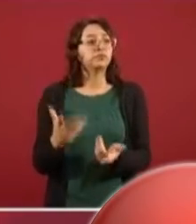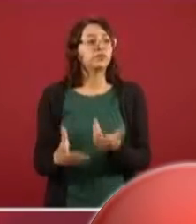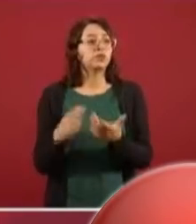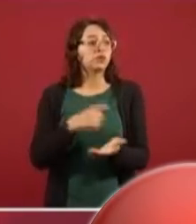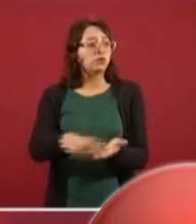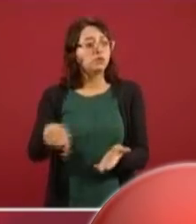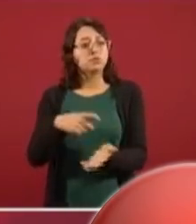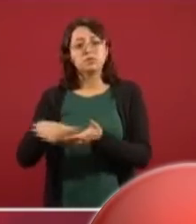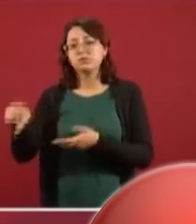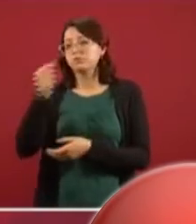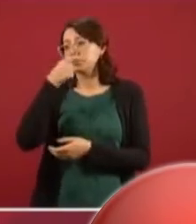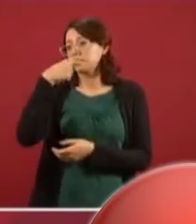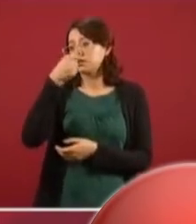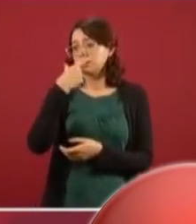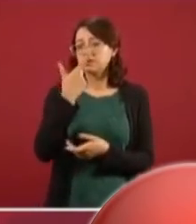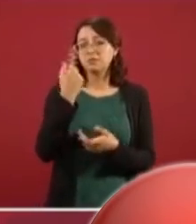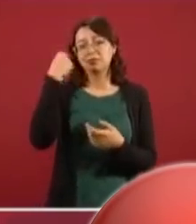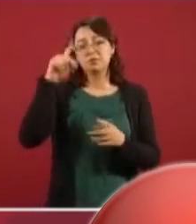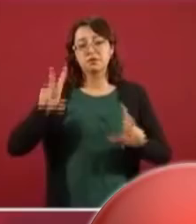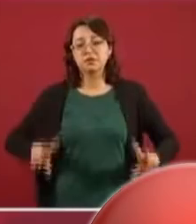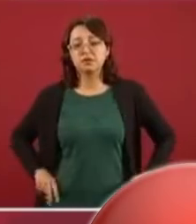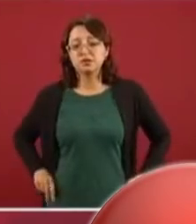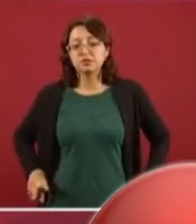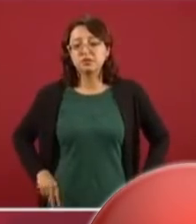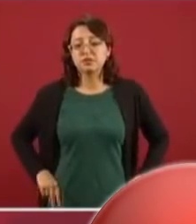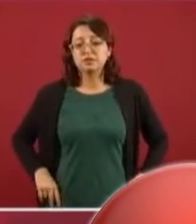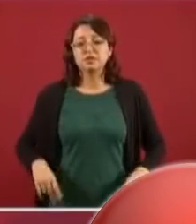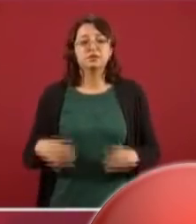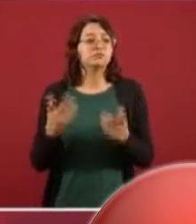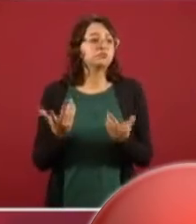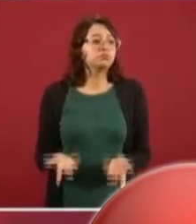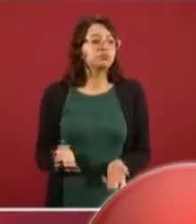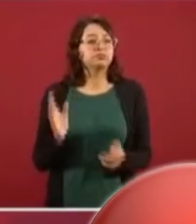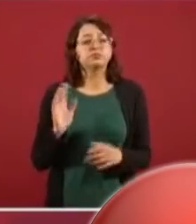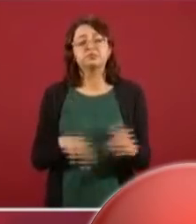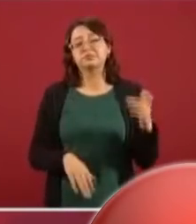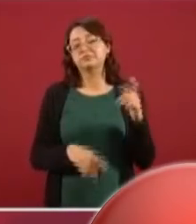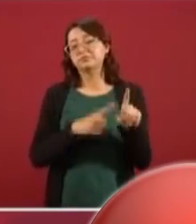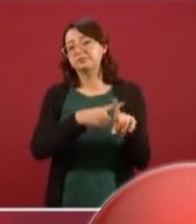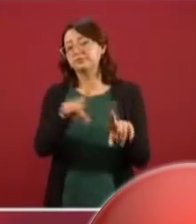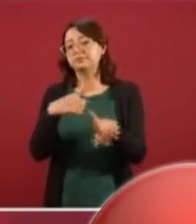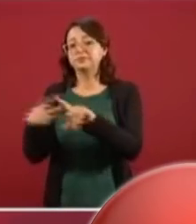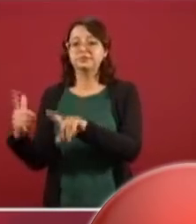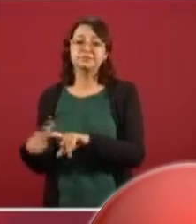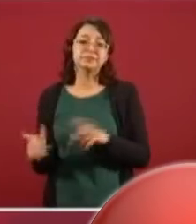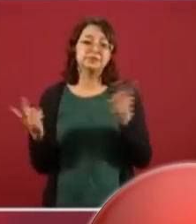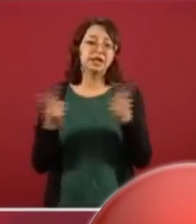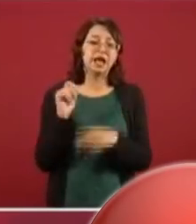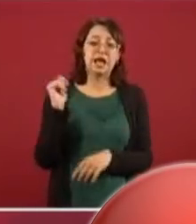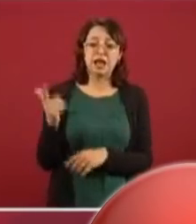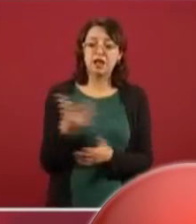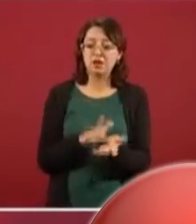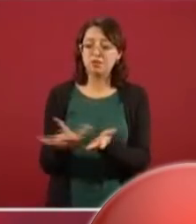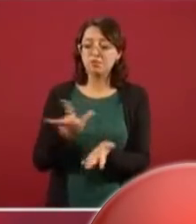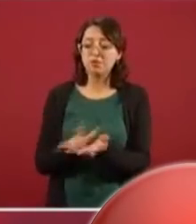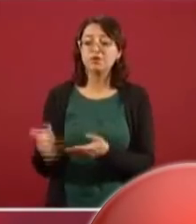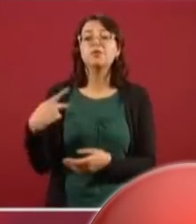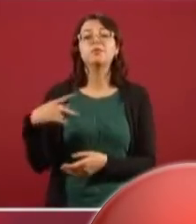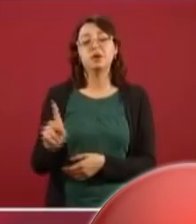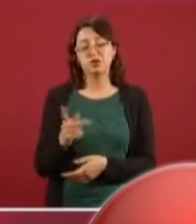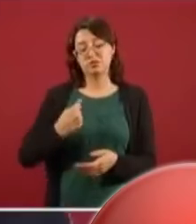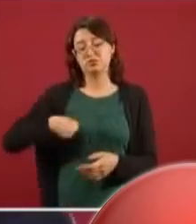compra de medicamentos, para pañales, para lo que se requiere. Es un apoyo, pero estamos muy